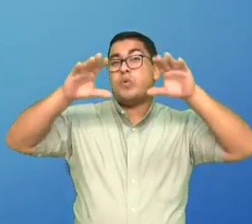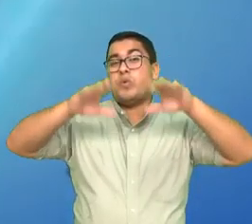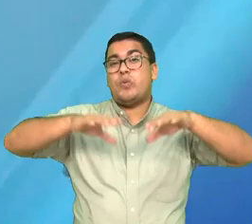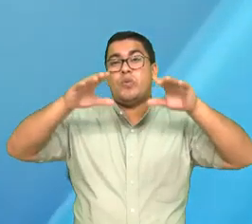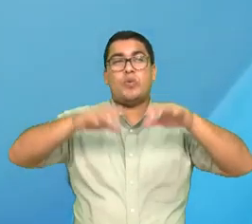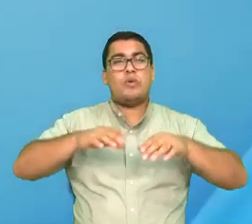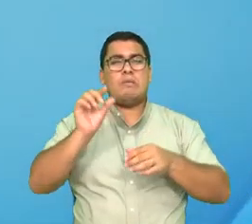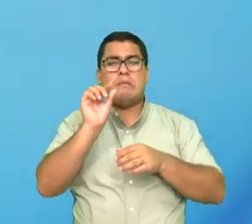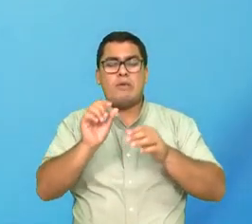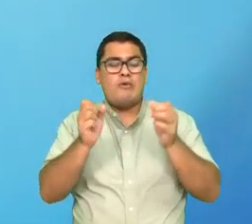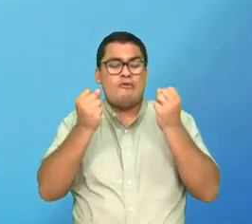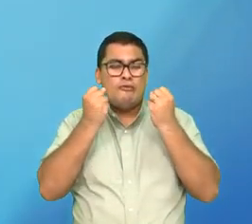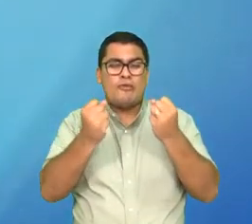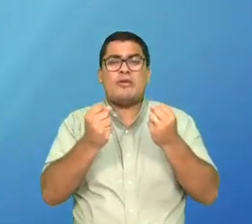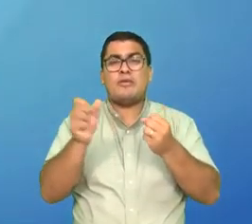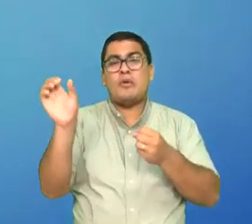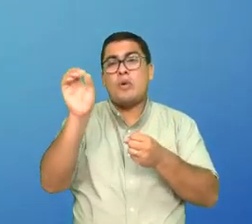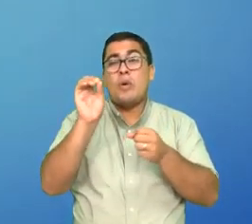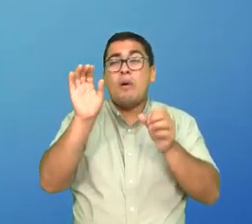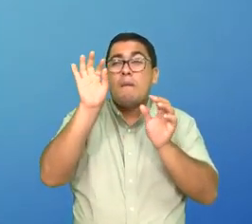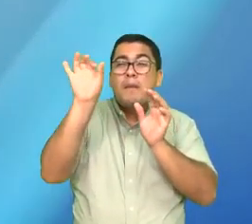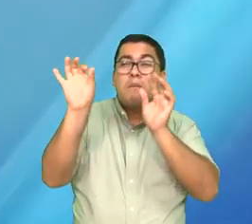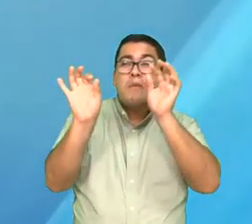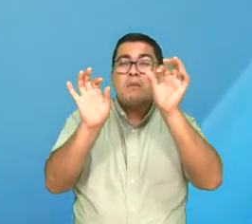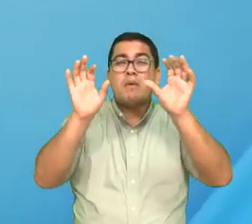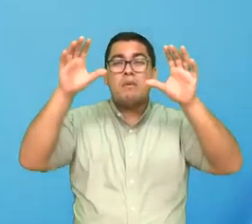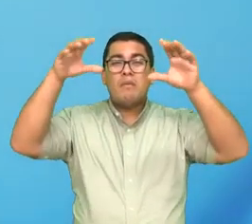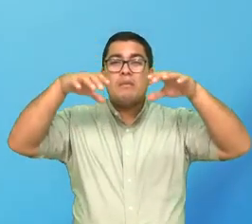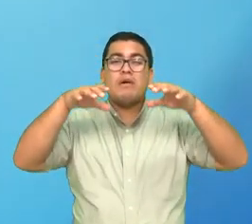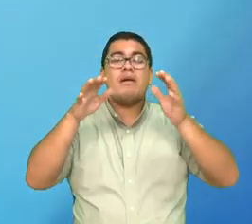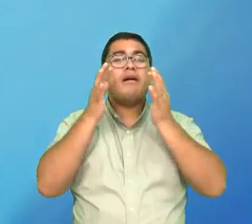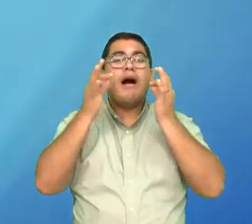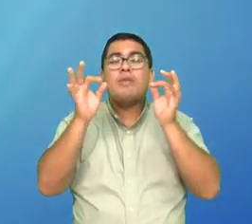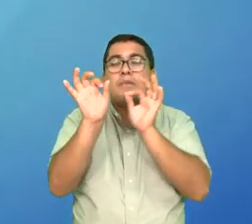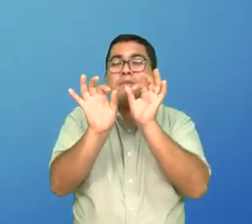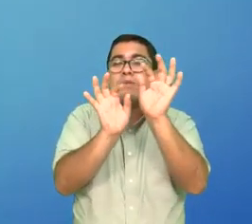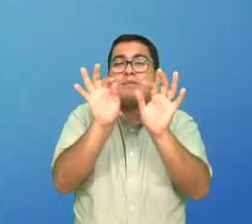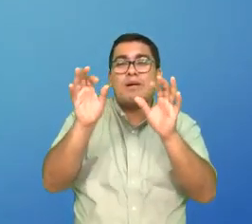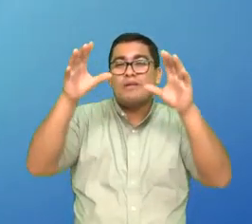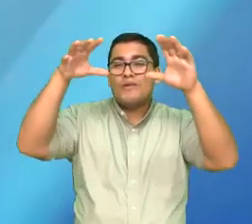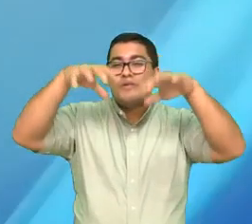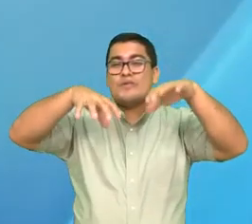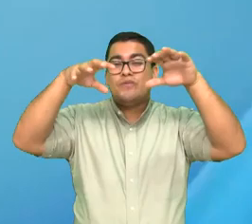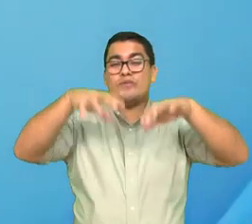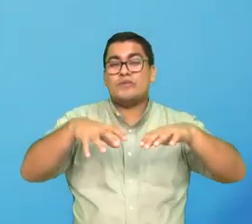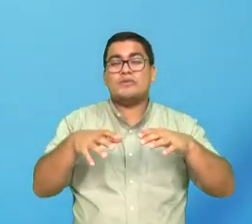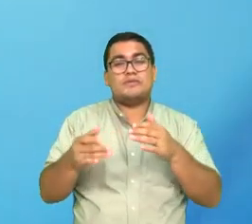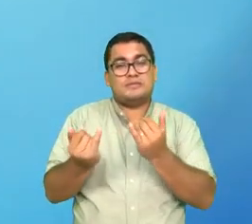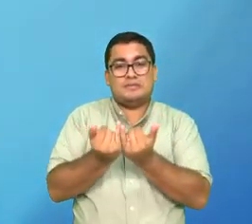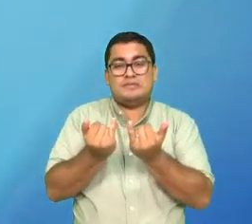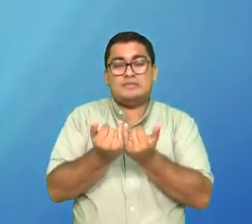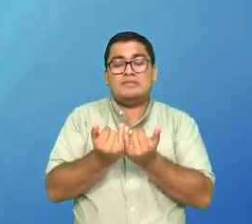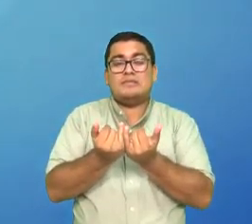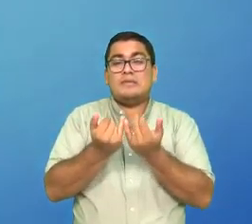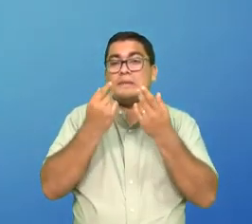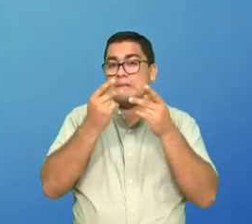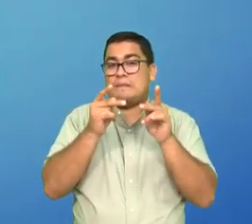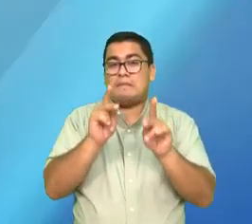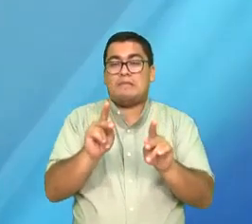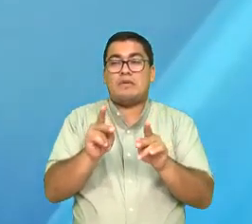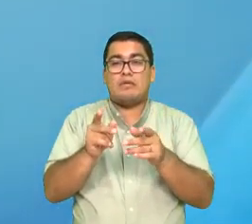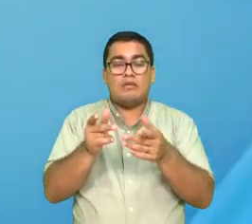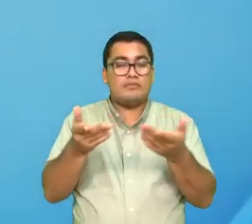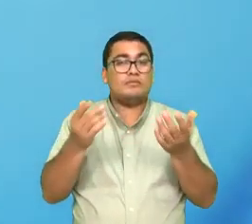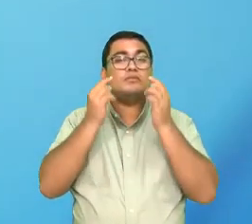poco recio, o con brisitas, algunos dicen con pelusa de gato, como pelusa de gato, pero no nos